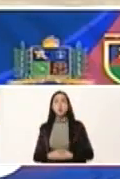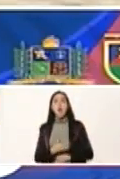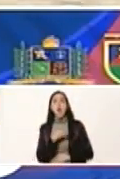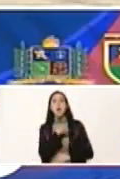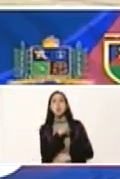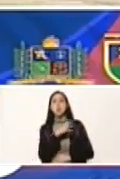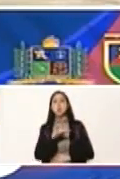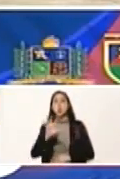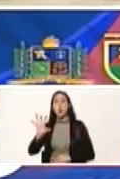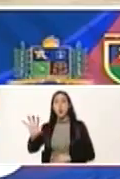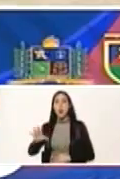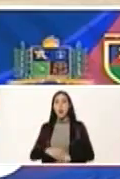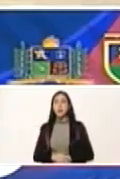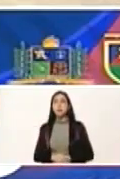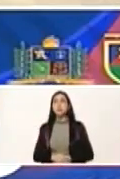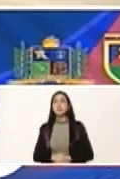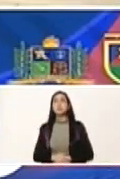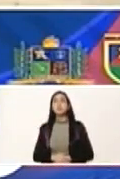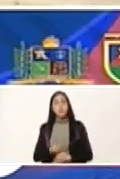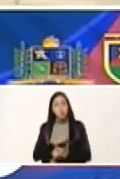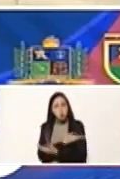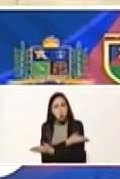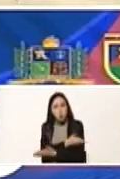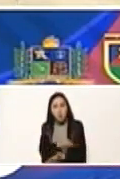soberana, solidaria,